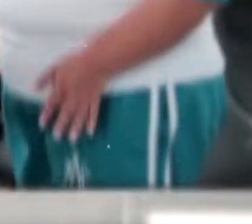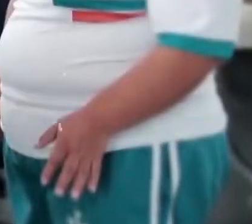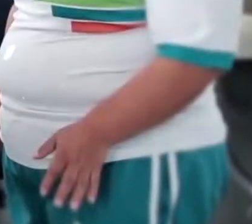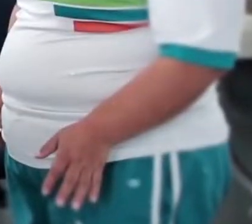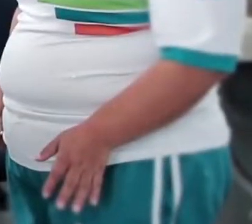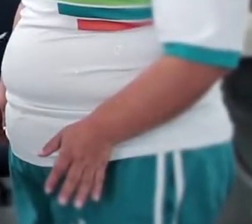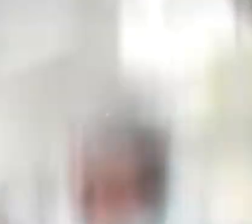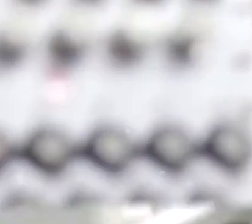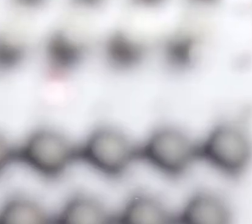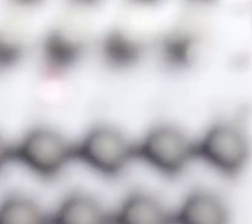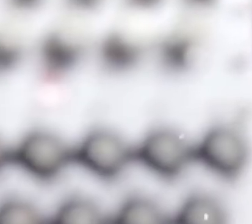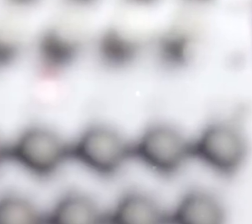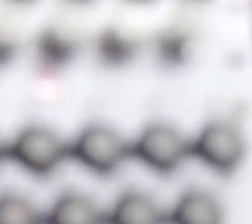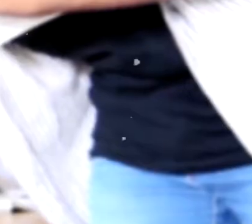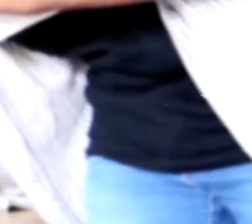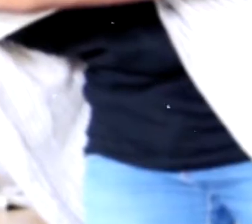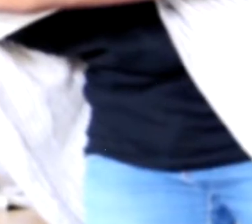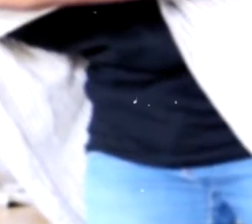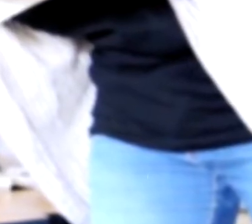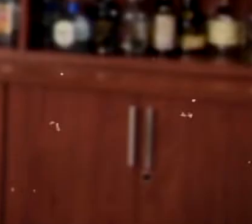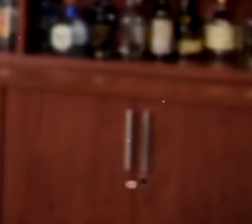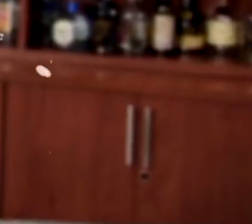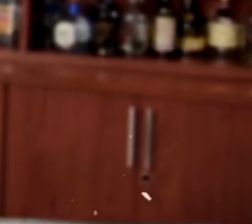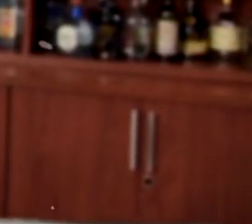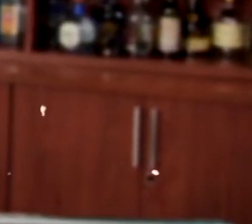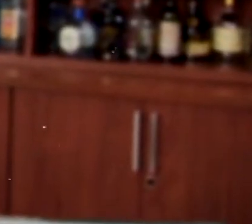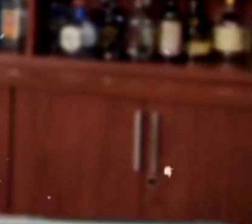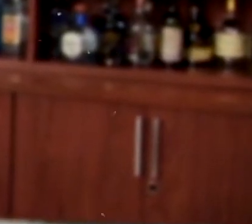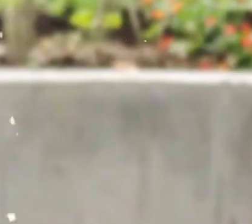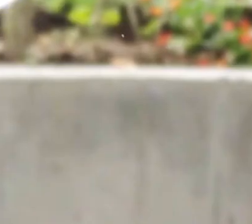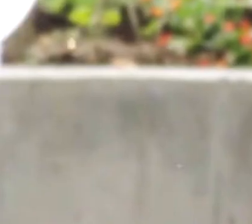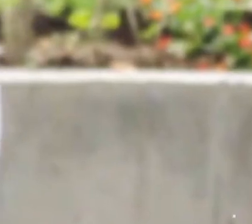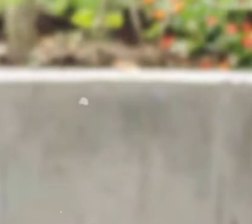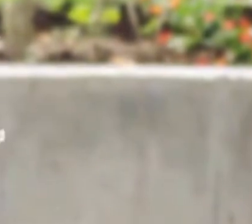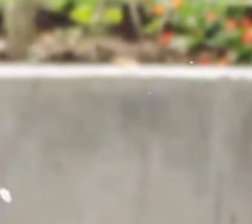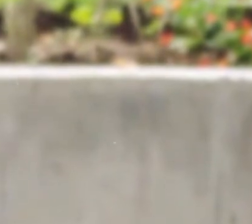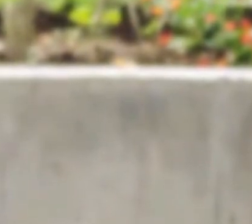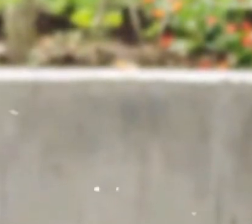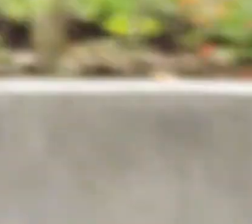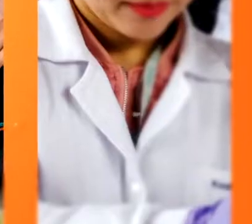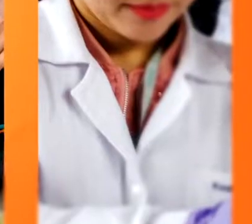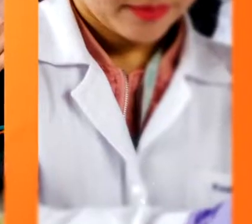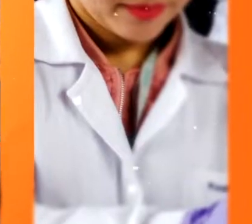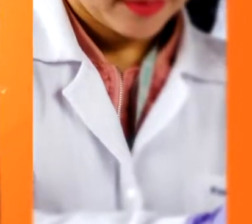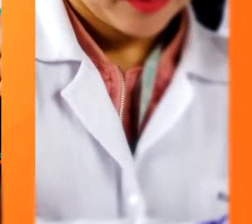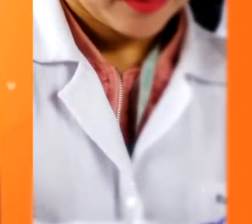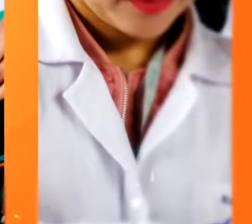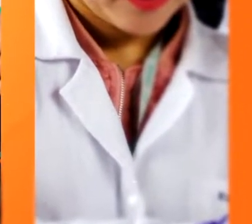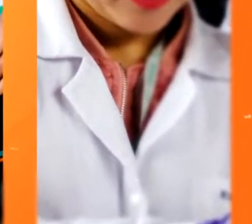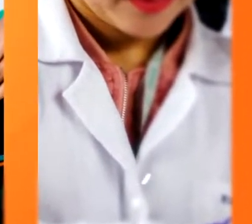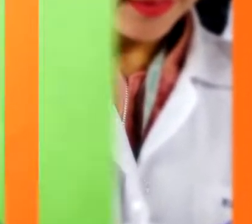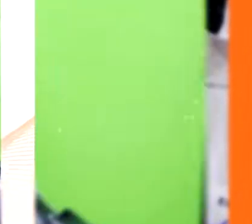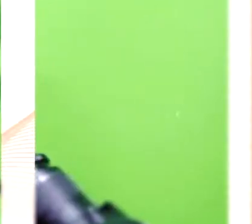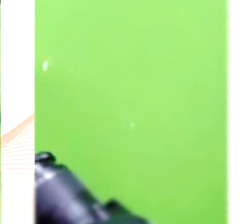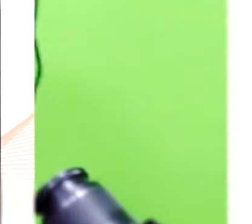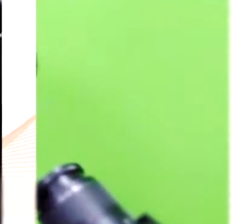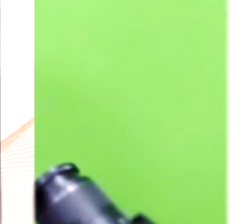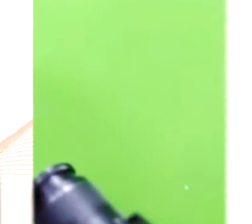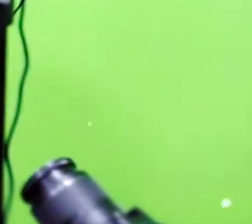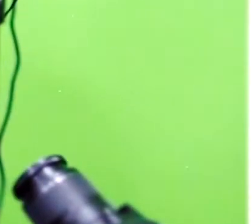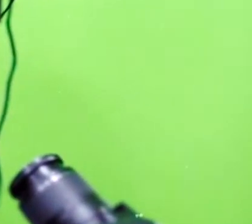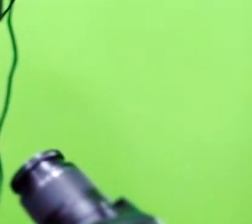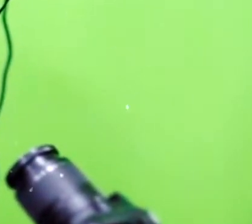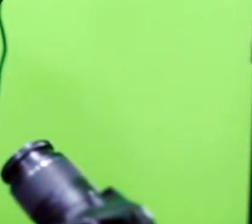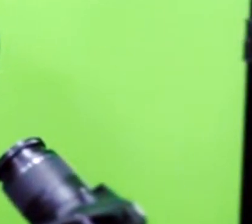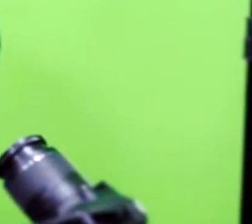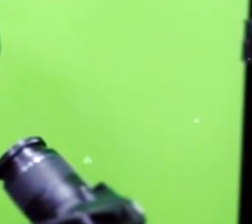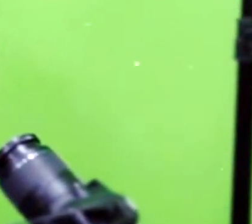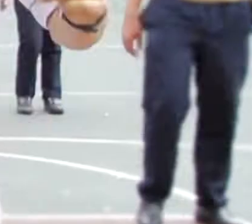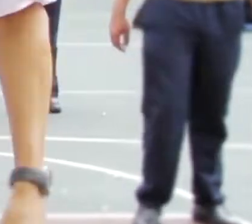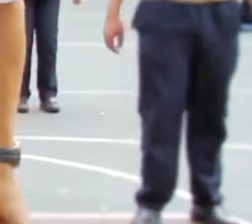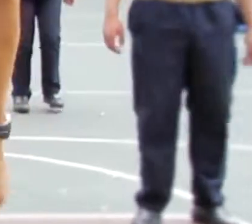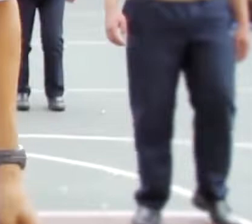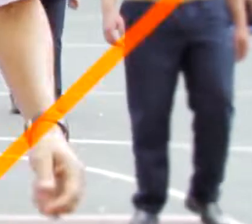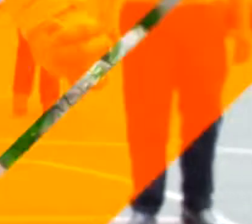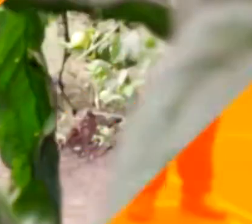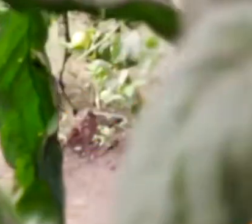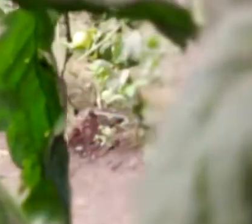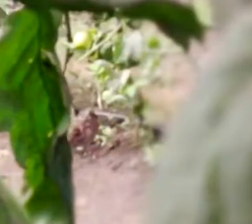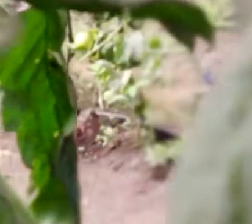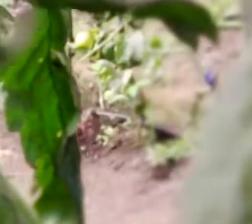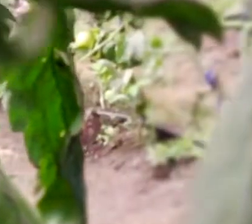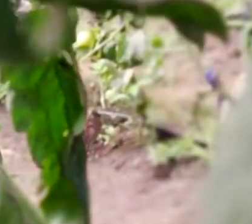TV